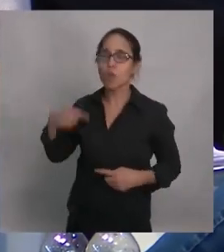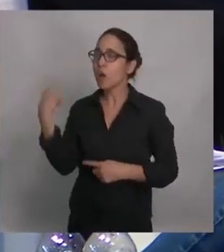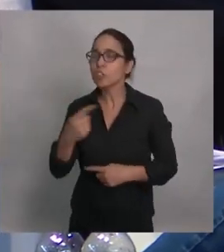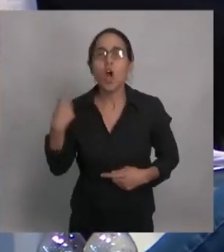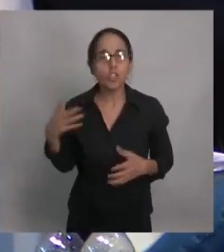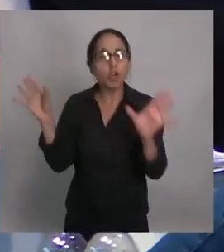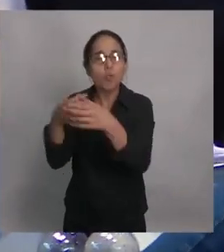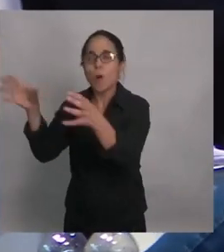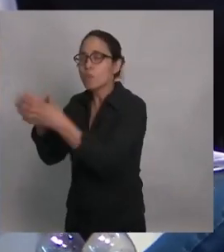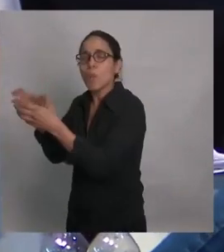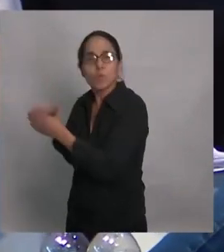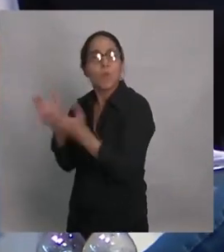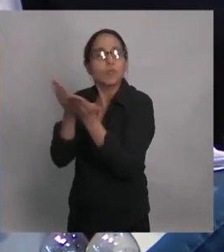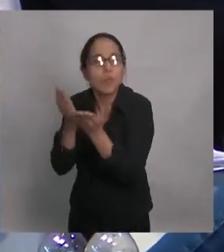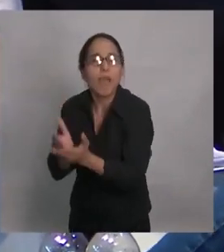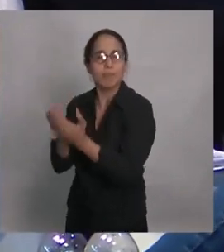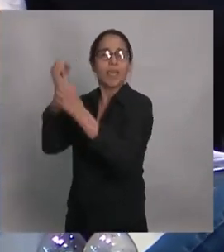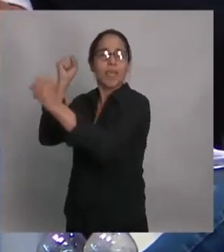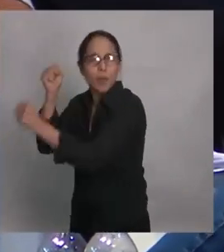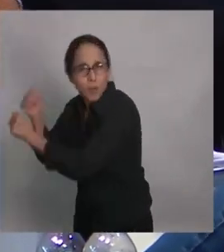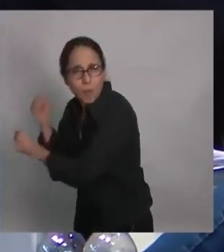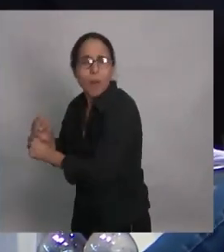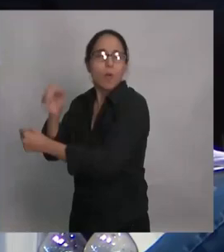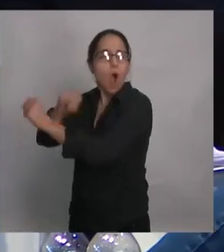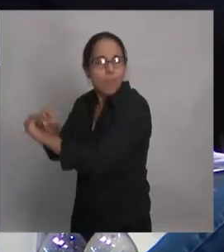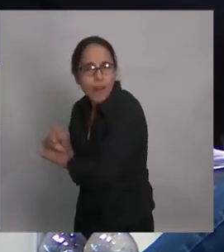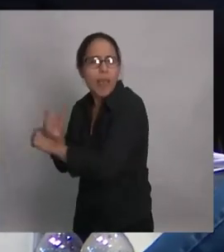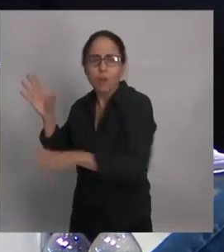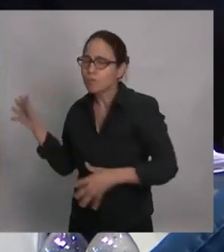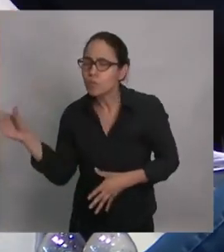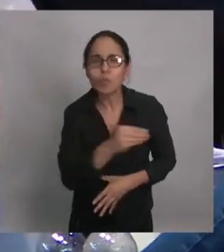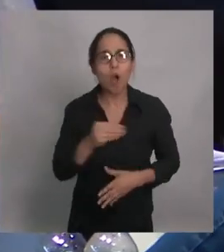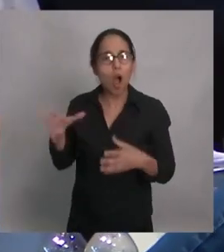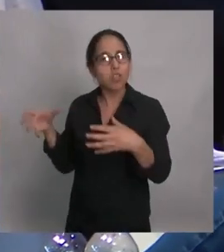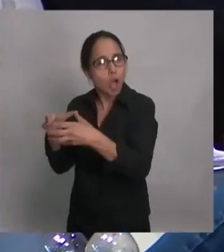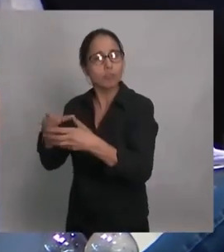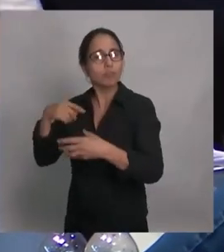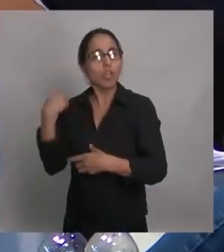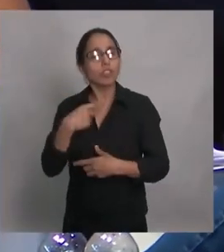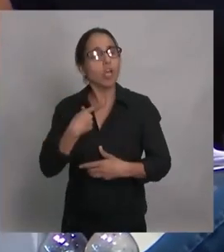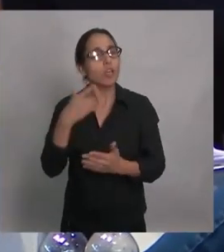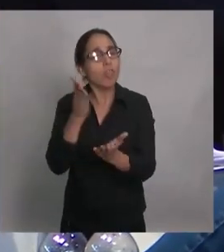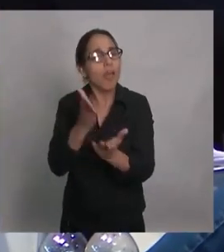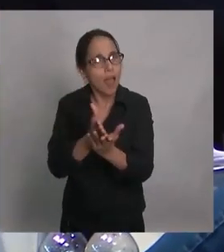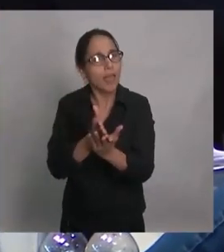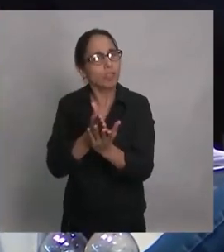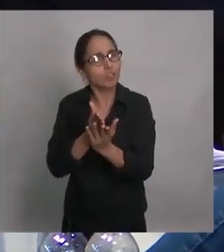los movimientos populares que ha logrado sostener algunos derechos todavía en este país.